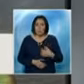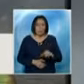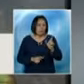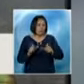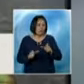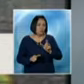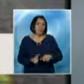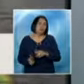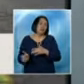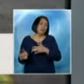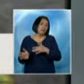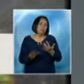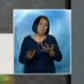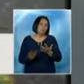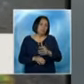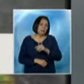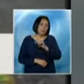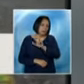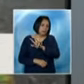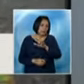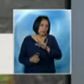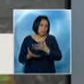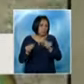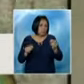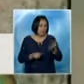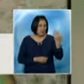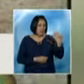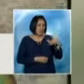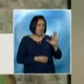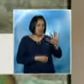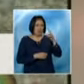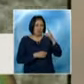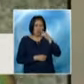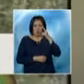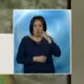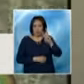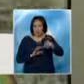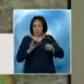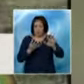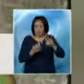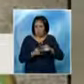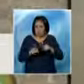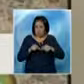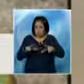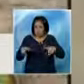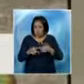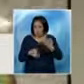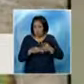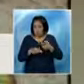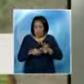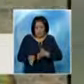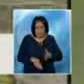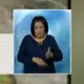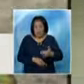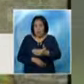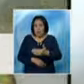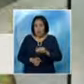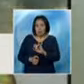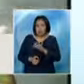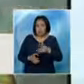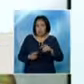desaparecido. Ocurrió un 5 de junio del 2009 en la zona conocida como la Curva del Diablo, en Bagua. Hasta allí